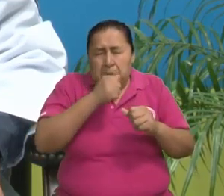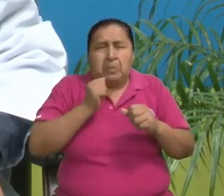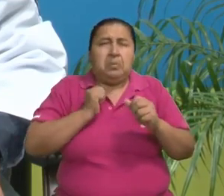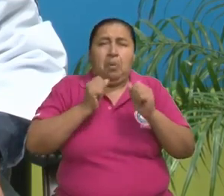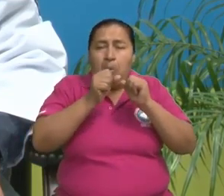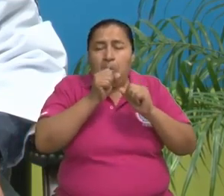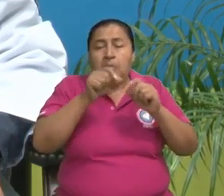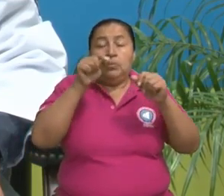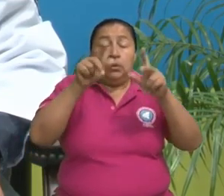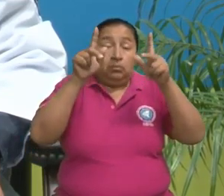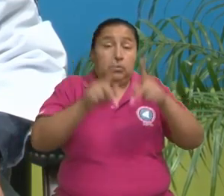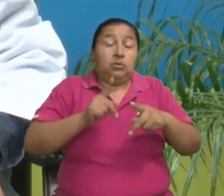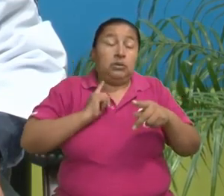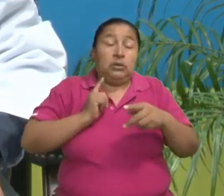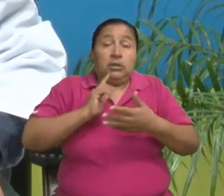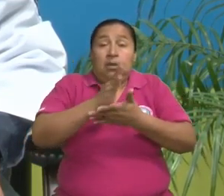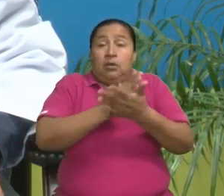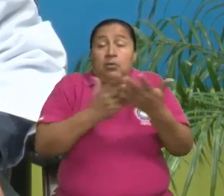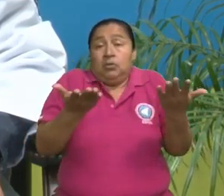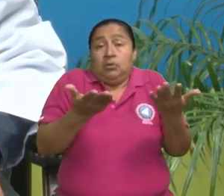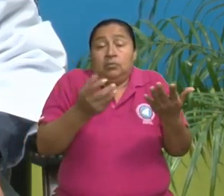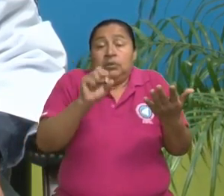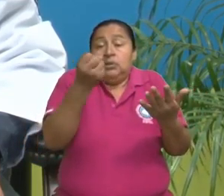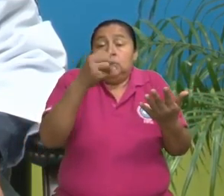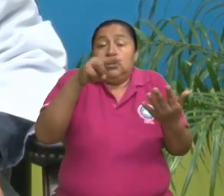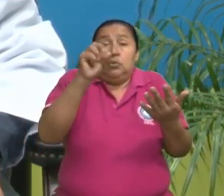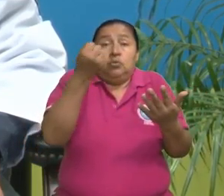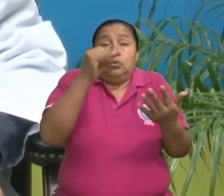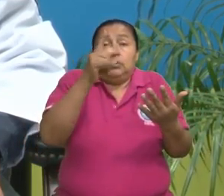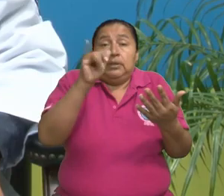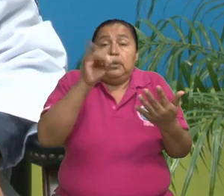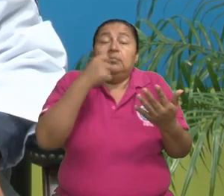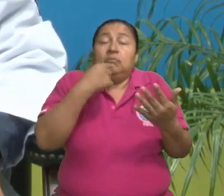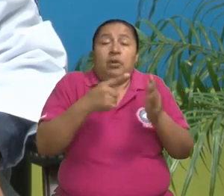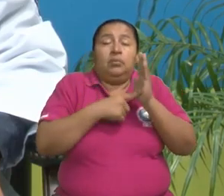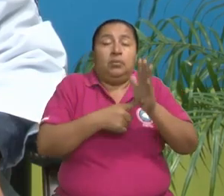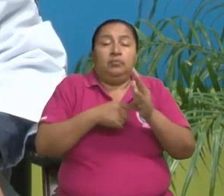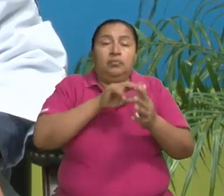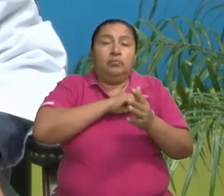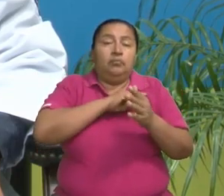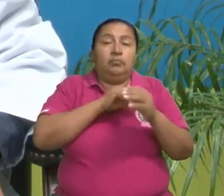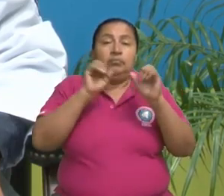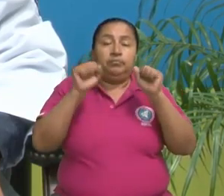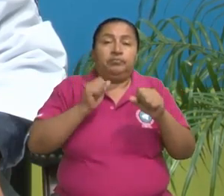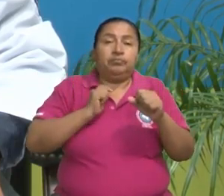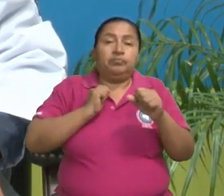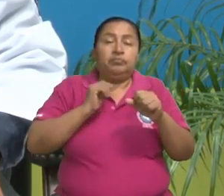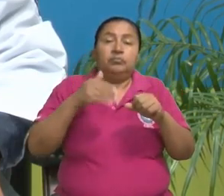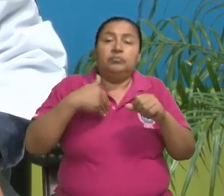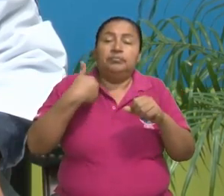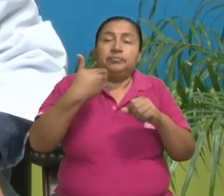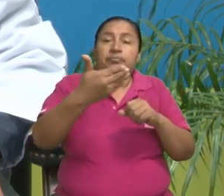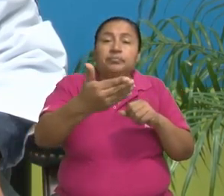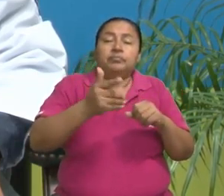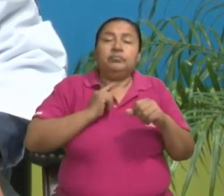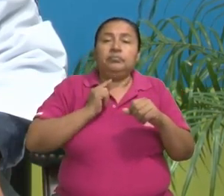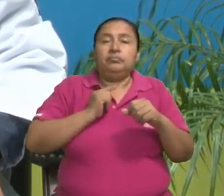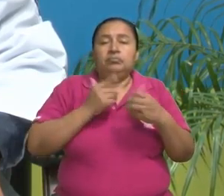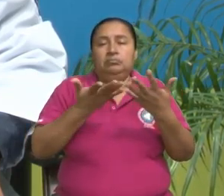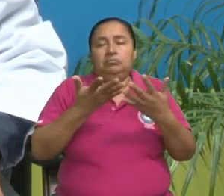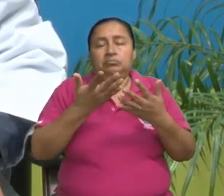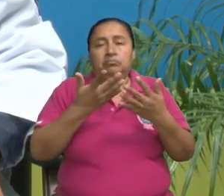tiene alguna menos sinusitis por ejemplo este es propenso también a tener una una